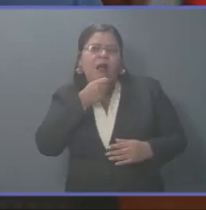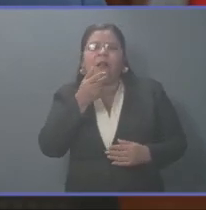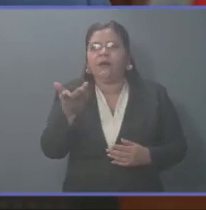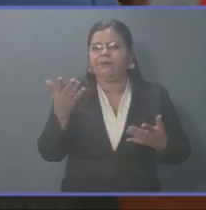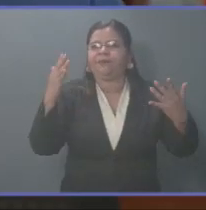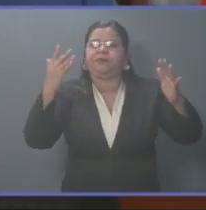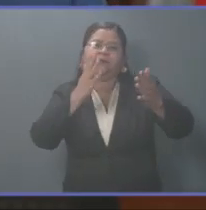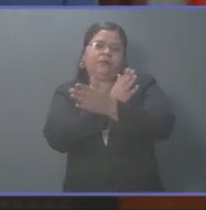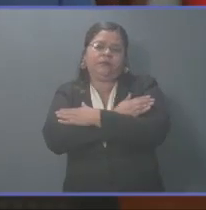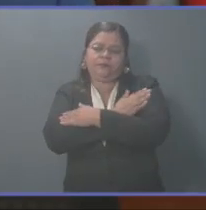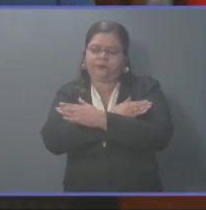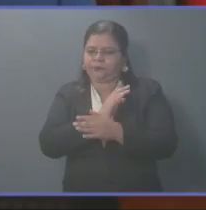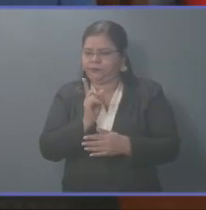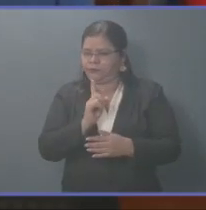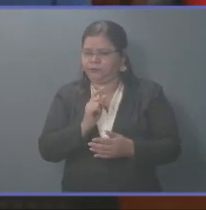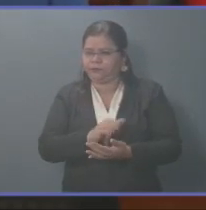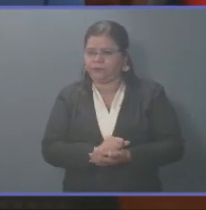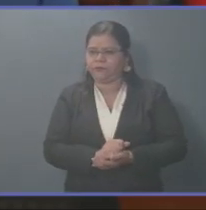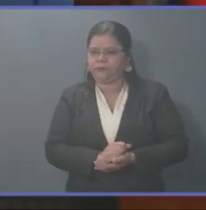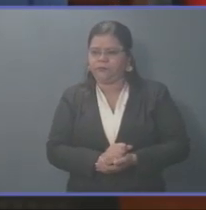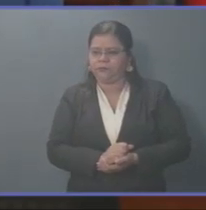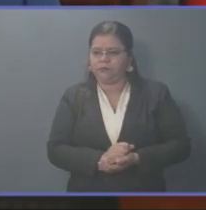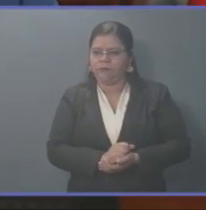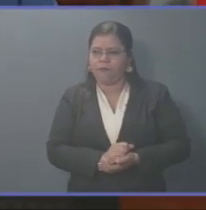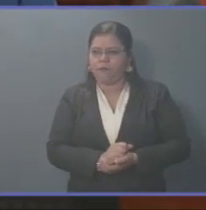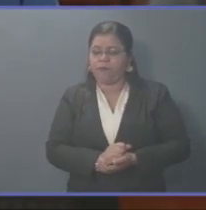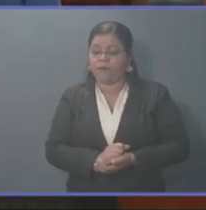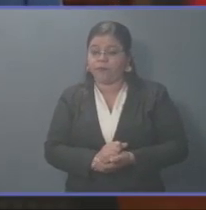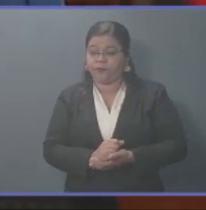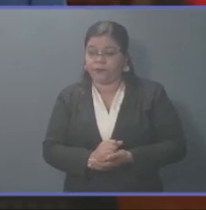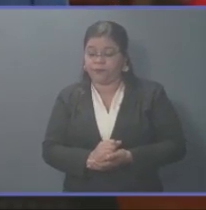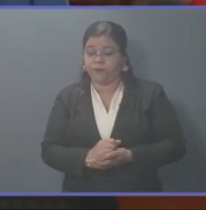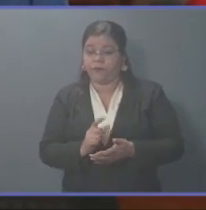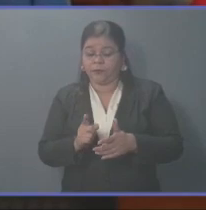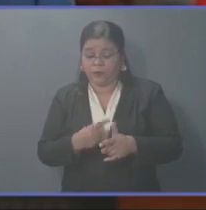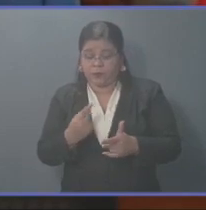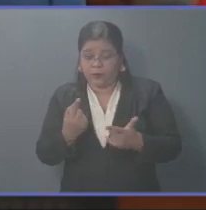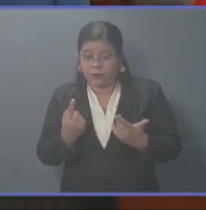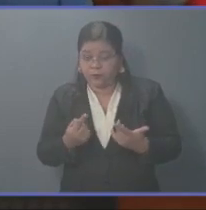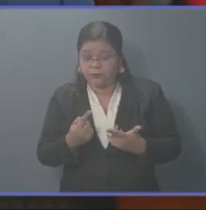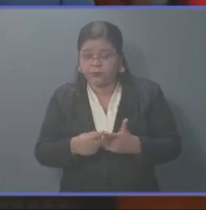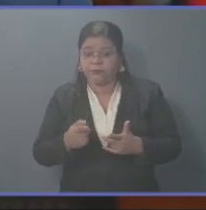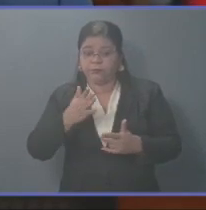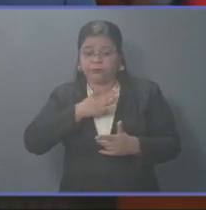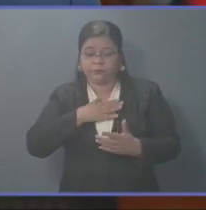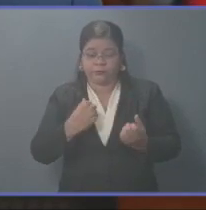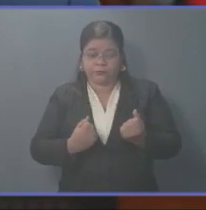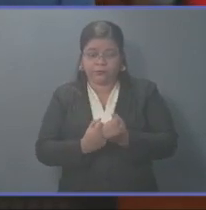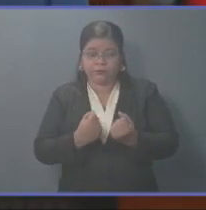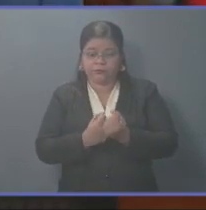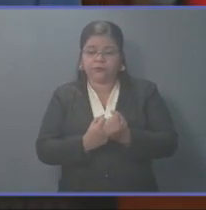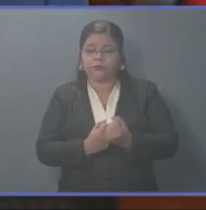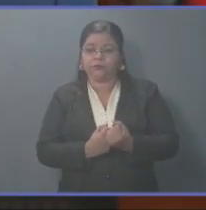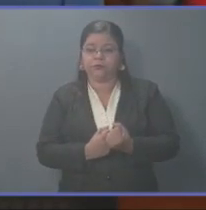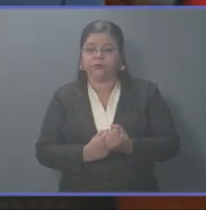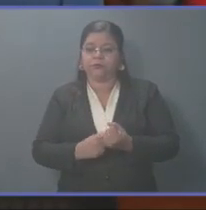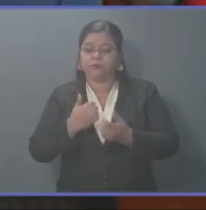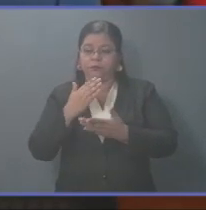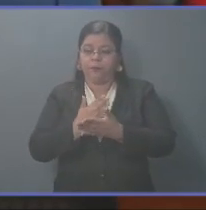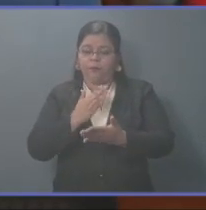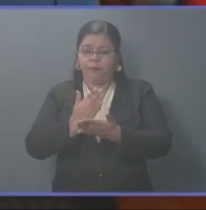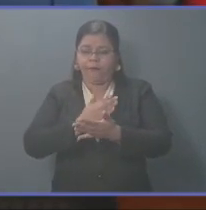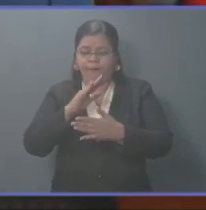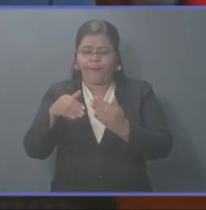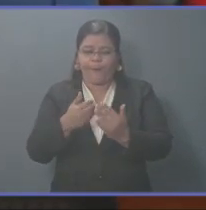a felicitarles, ¿verdad? Así es que mi apoyo y respaldo al estudio